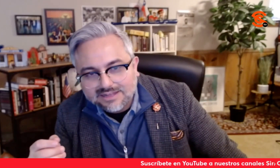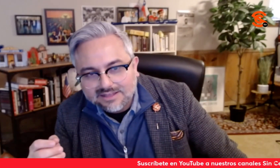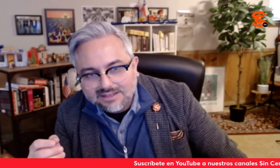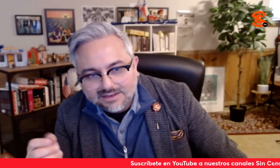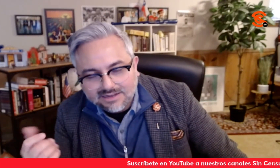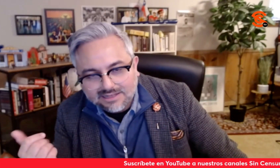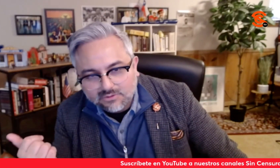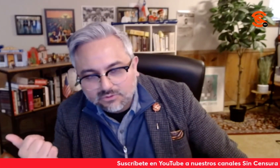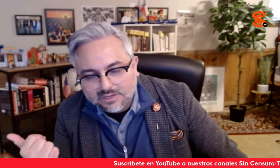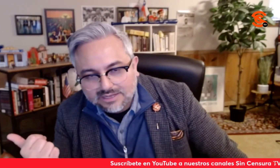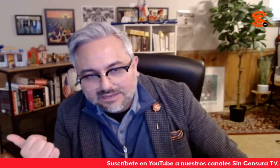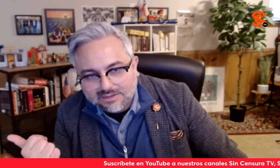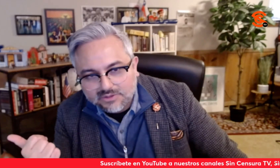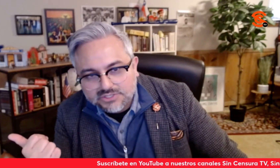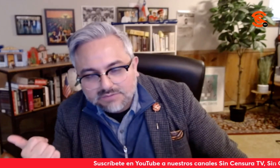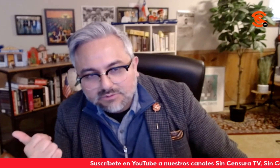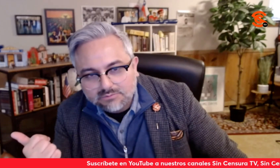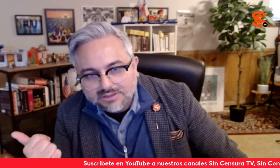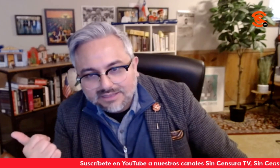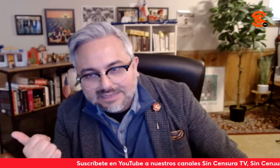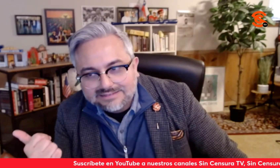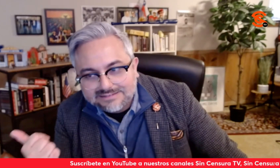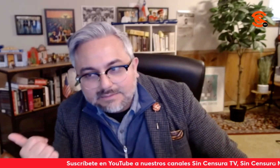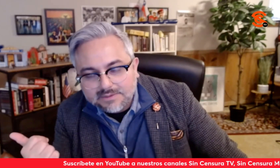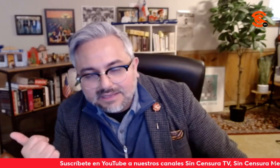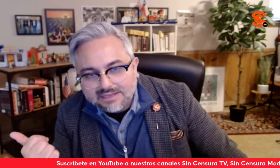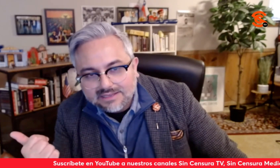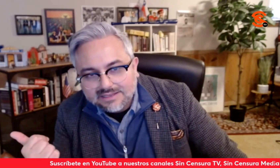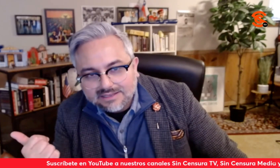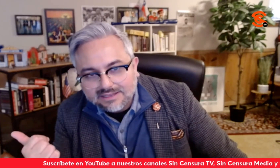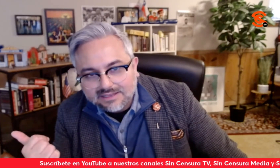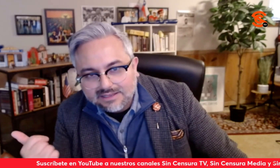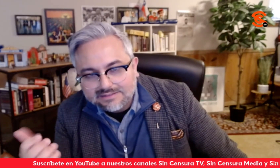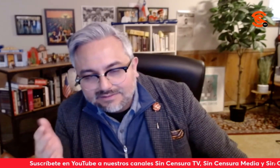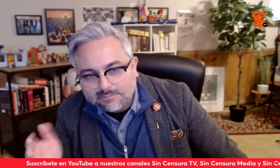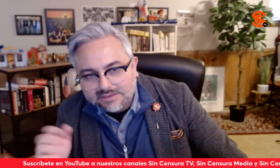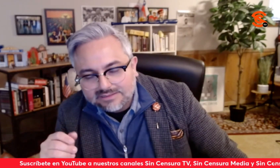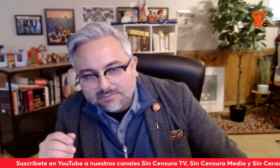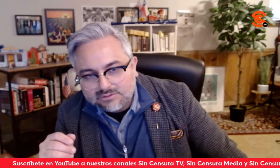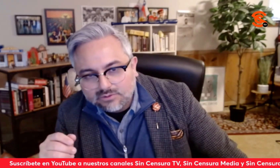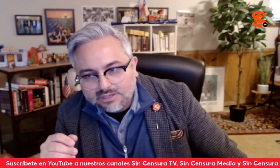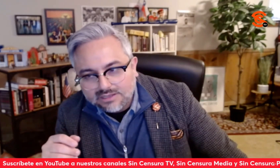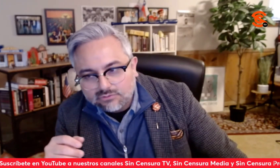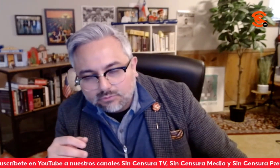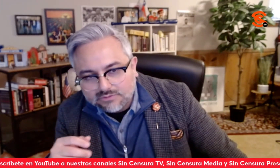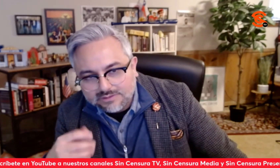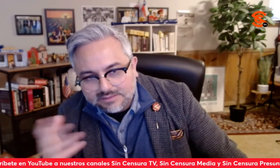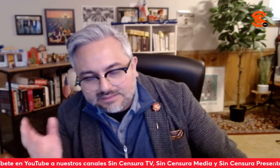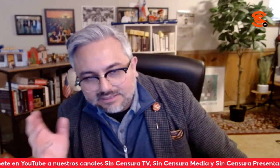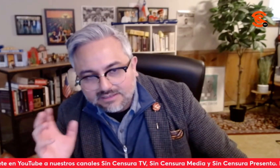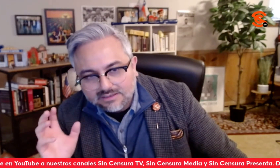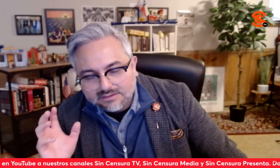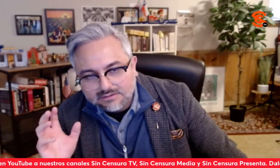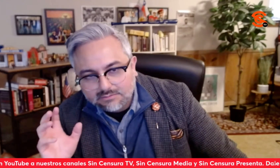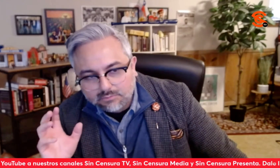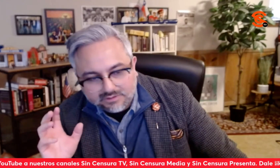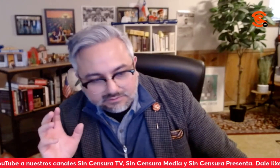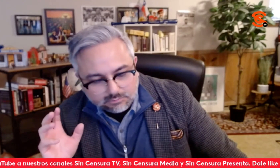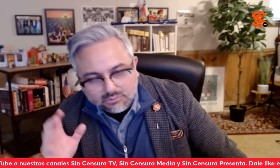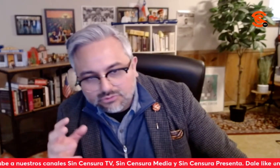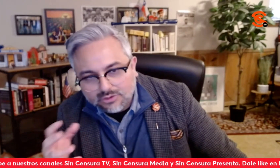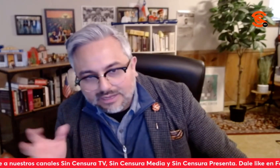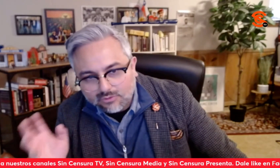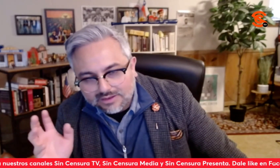etcétera la doctora Claudia shom exhibe que ese departamento que ella supuestamente